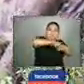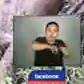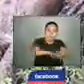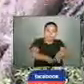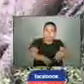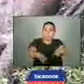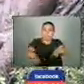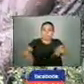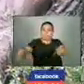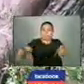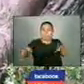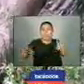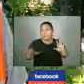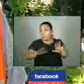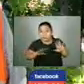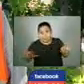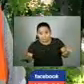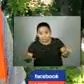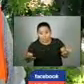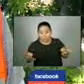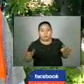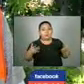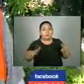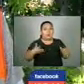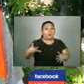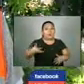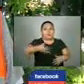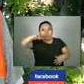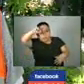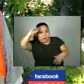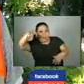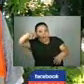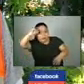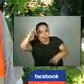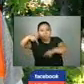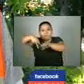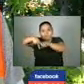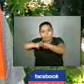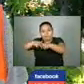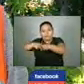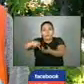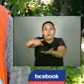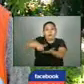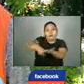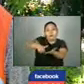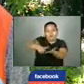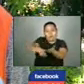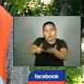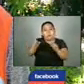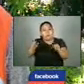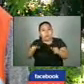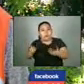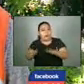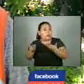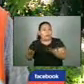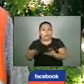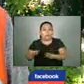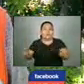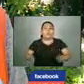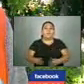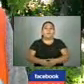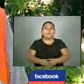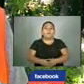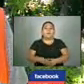tubería. Y al cerrar el flujo de agua, actuamos con el mod y la alcaldía para poder darle solución inmediatamente al talud.